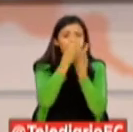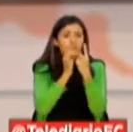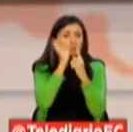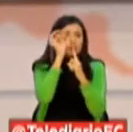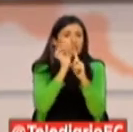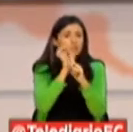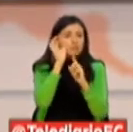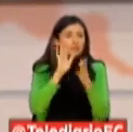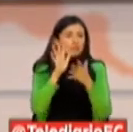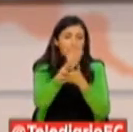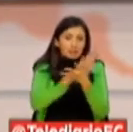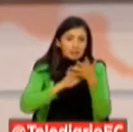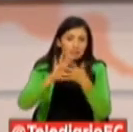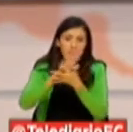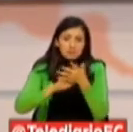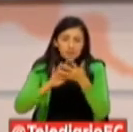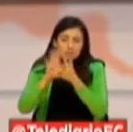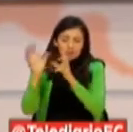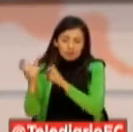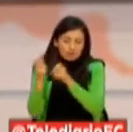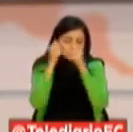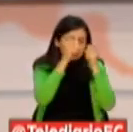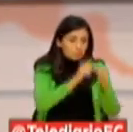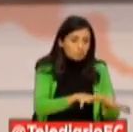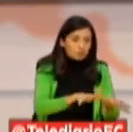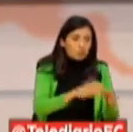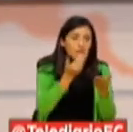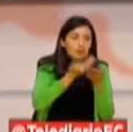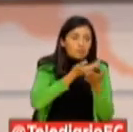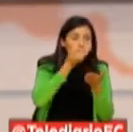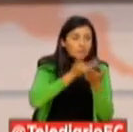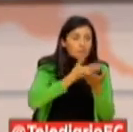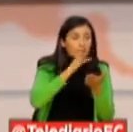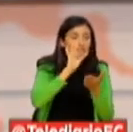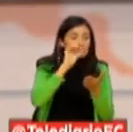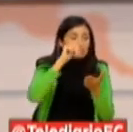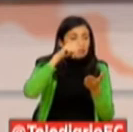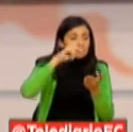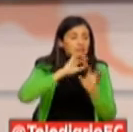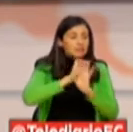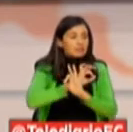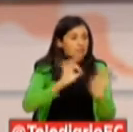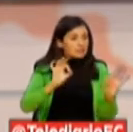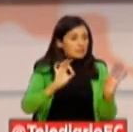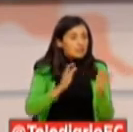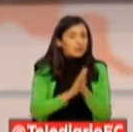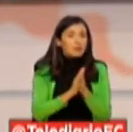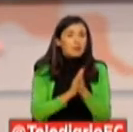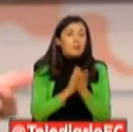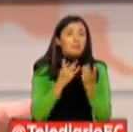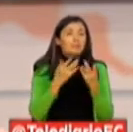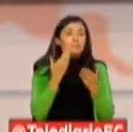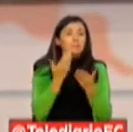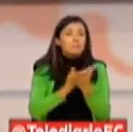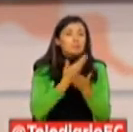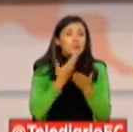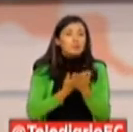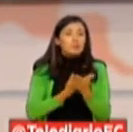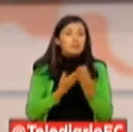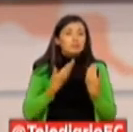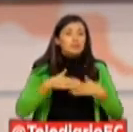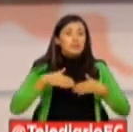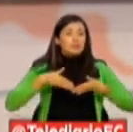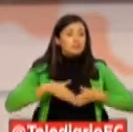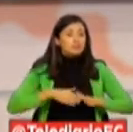se hace un ramillete y se pone en la fanesca y eso hace que el plato se vuelva digestivo, como